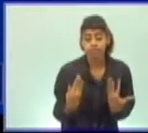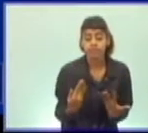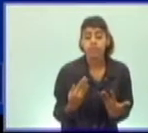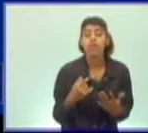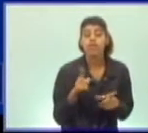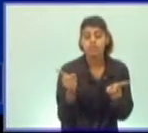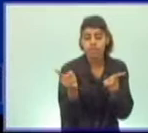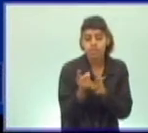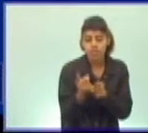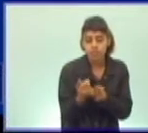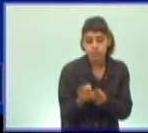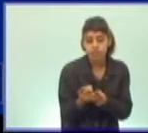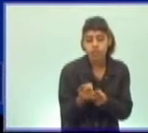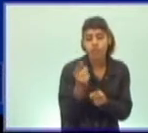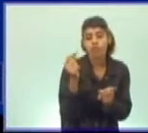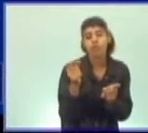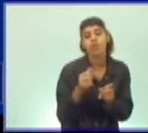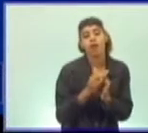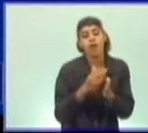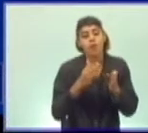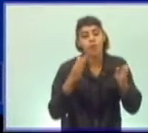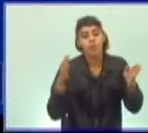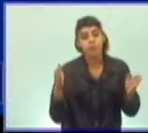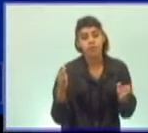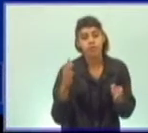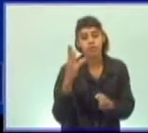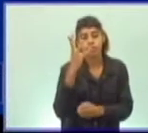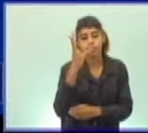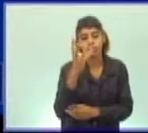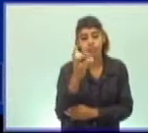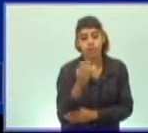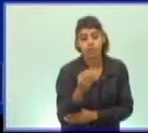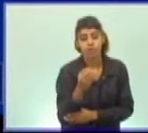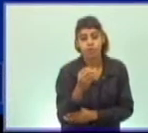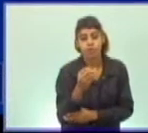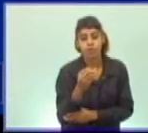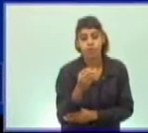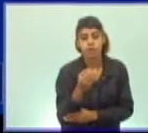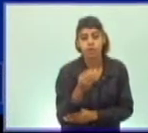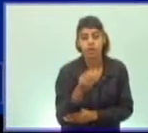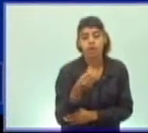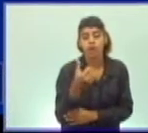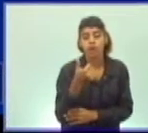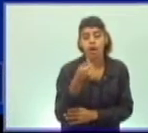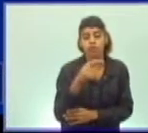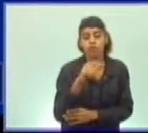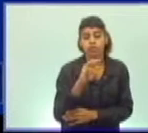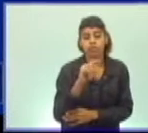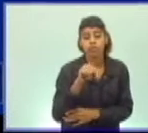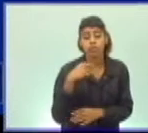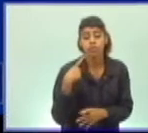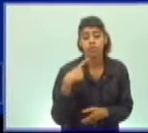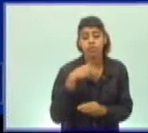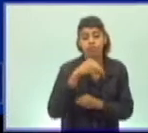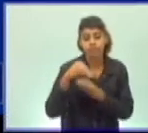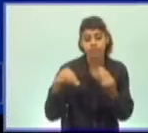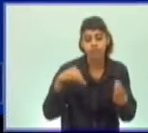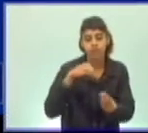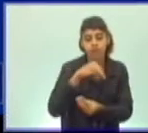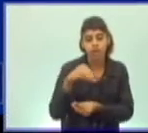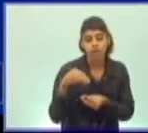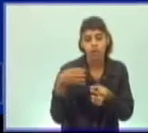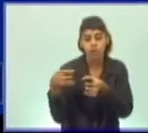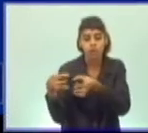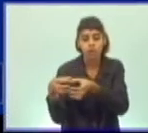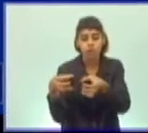aumentar el número atómico. Es decir, que esta es la forma en que varían las propiedades cuando nos movemos en un grupo al aumentar